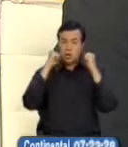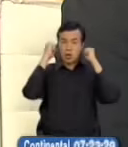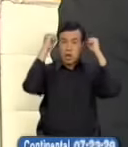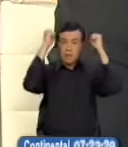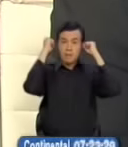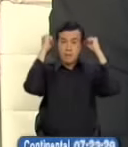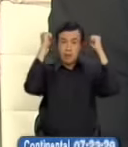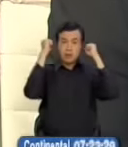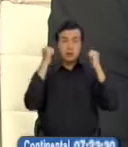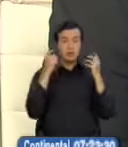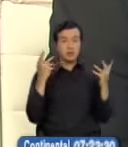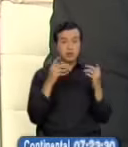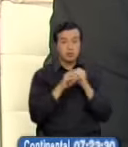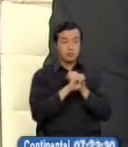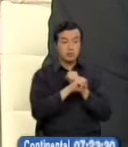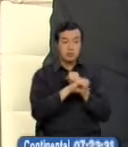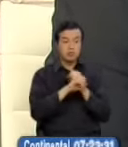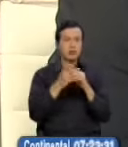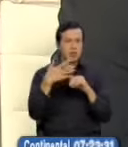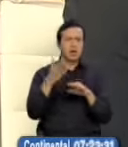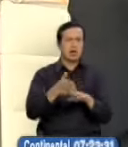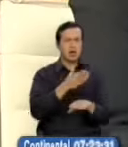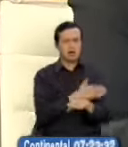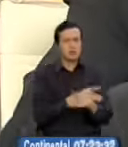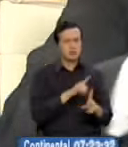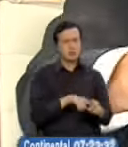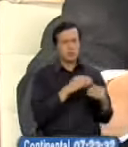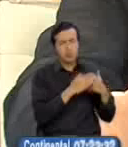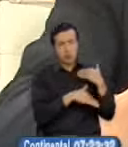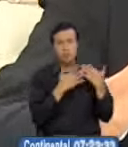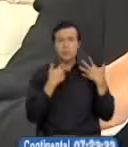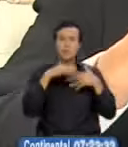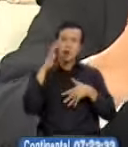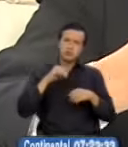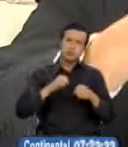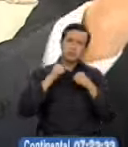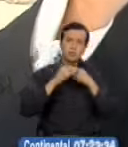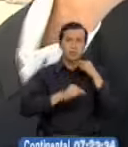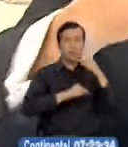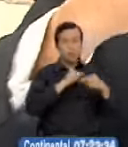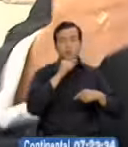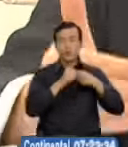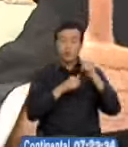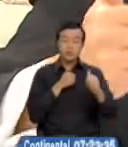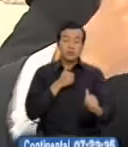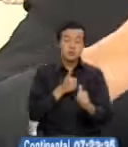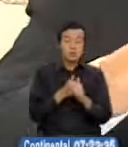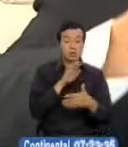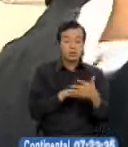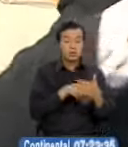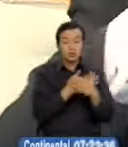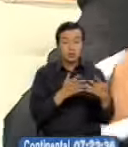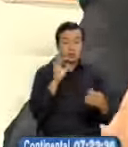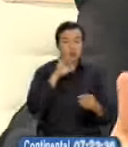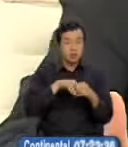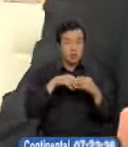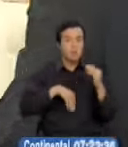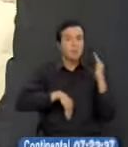porque realmente los motores electorales se prendieron hace mucho tiempo, ahora lo que hay es más intensidad y cada día que nos acerquemos al calendario electoral habrá